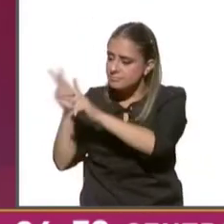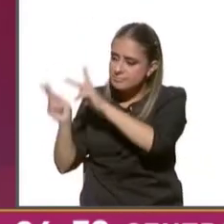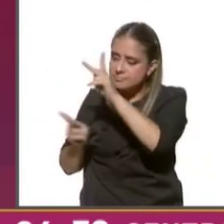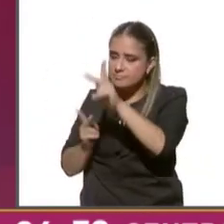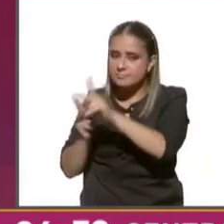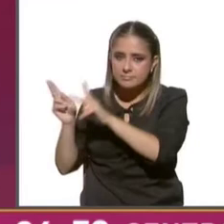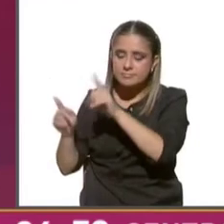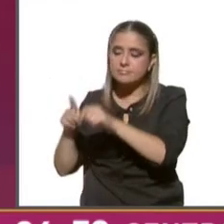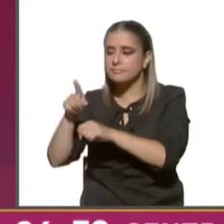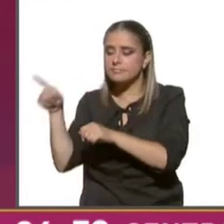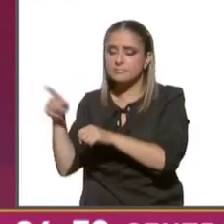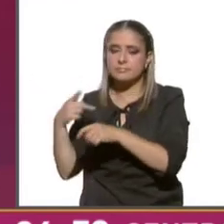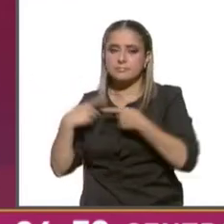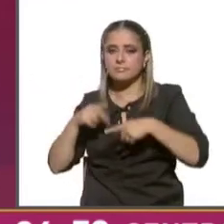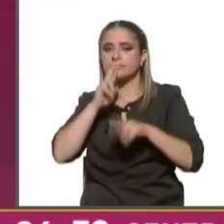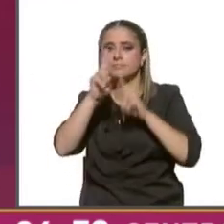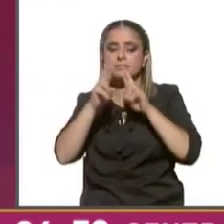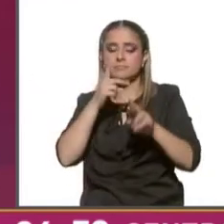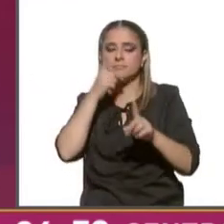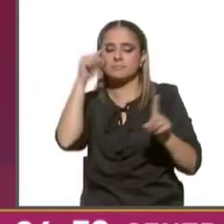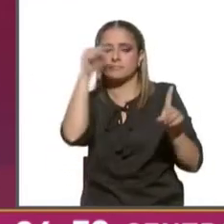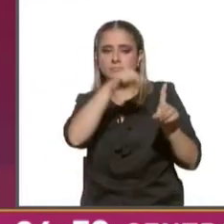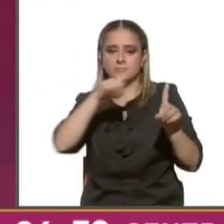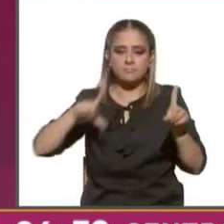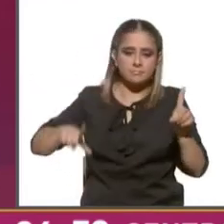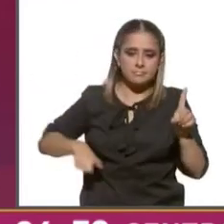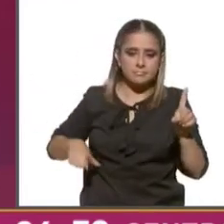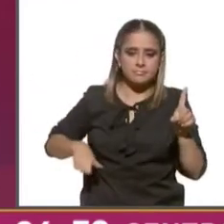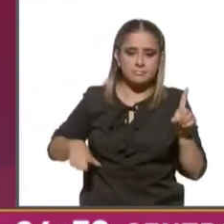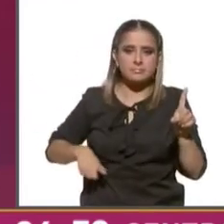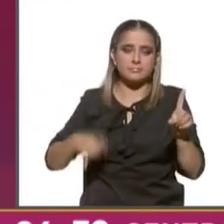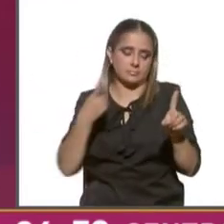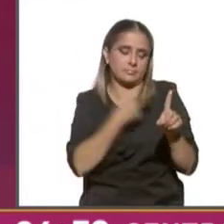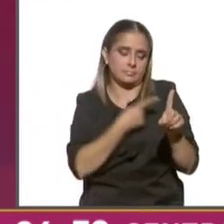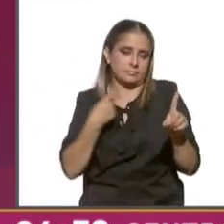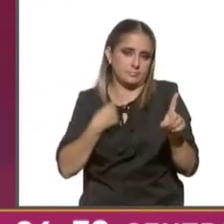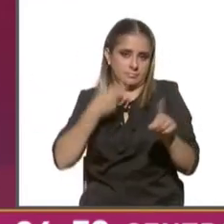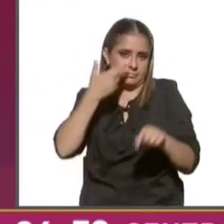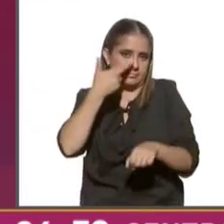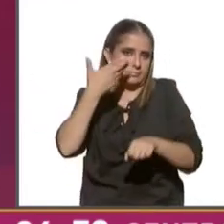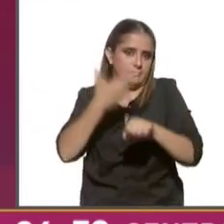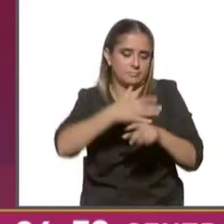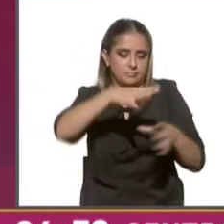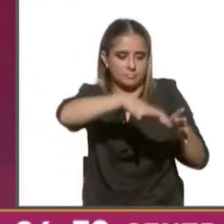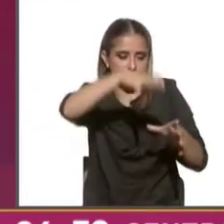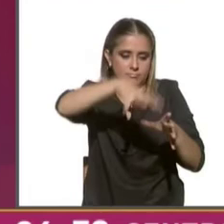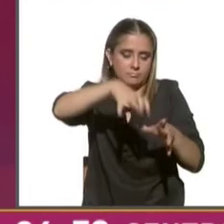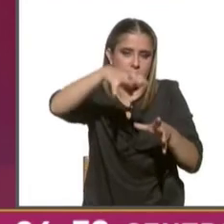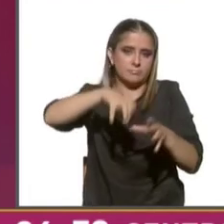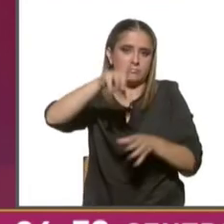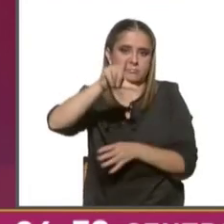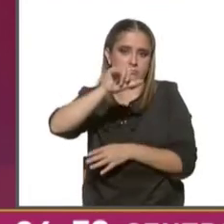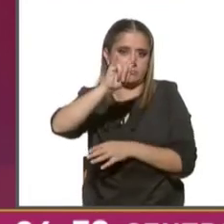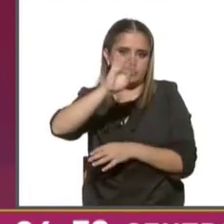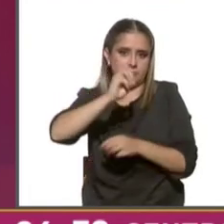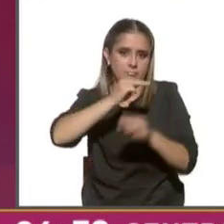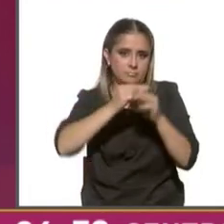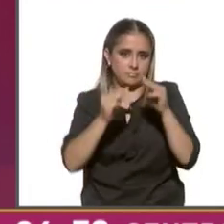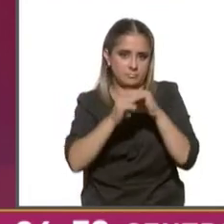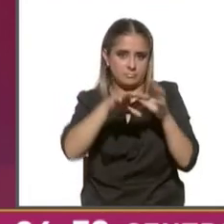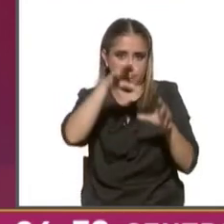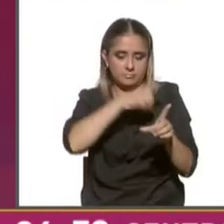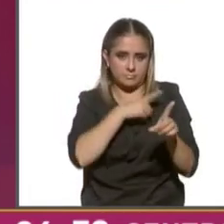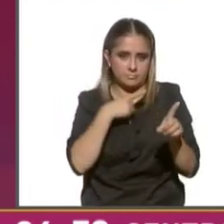bien el gobierno es el que se ve como quien debe explotar este recurso,